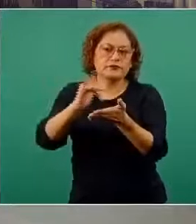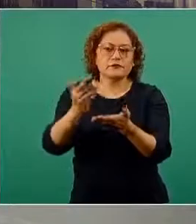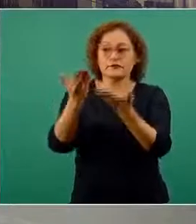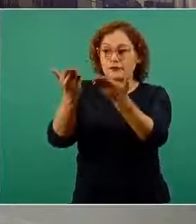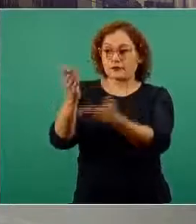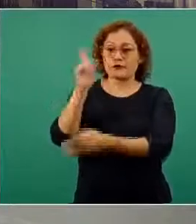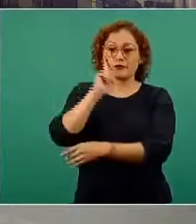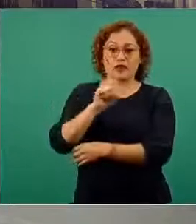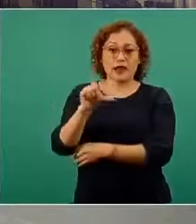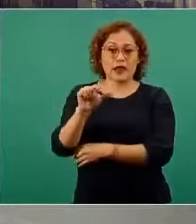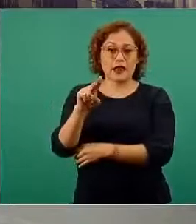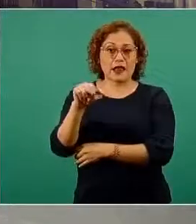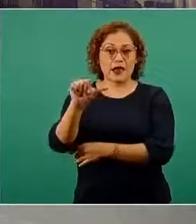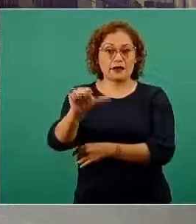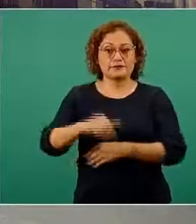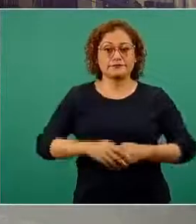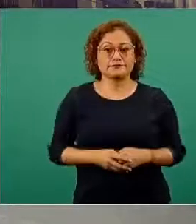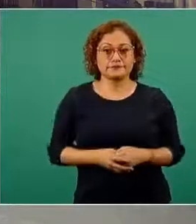Pulso Saludable.